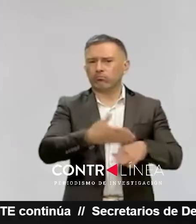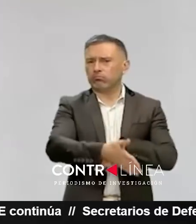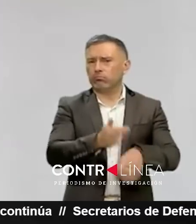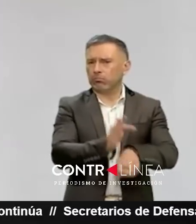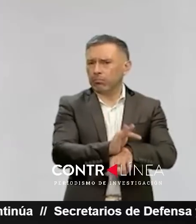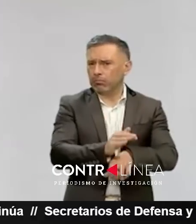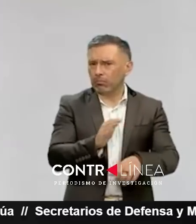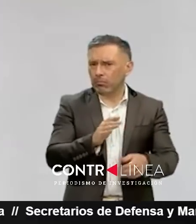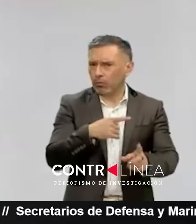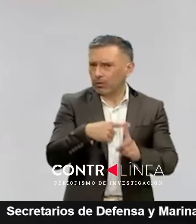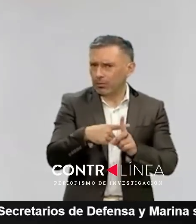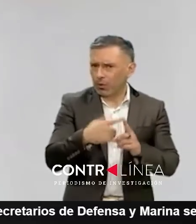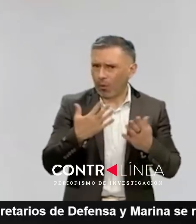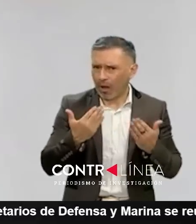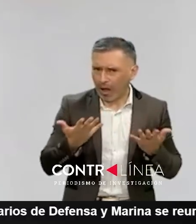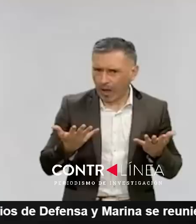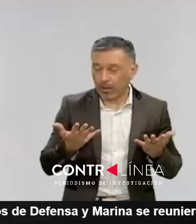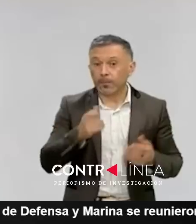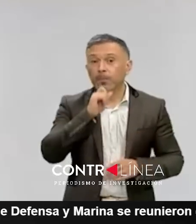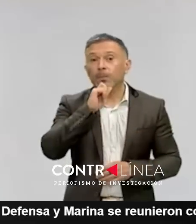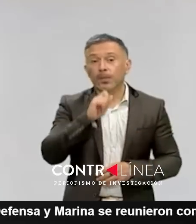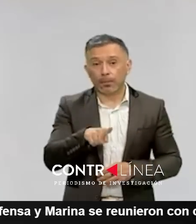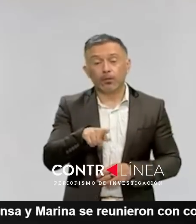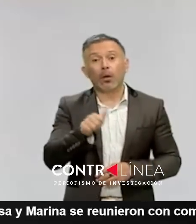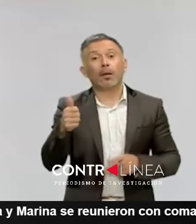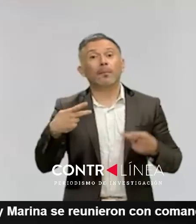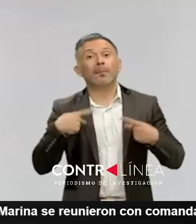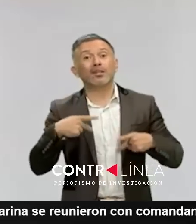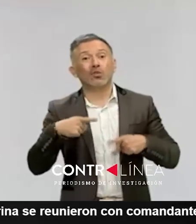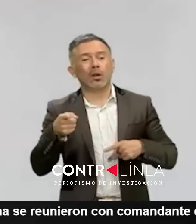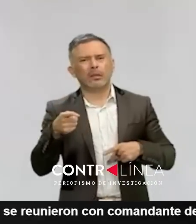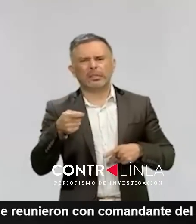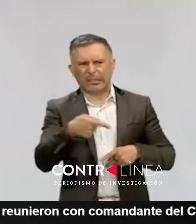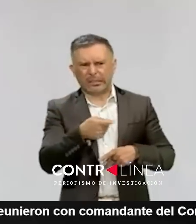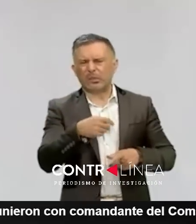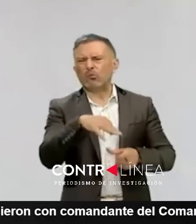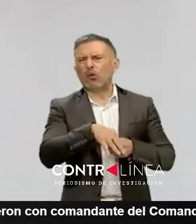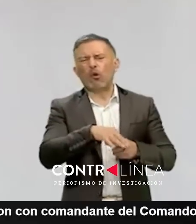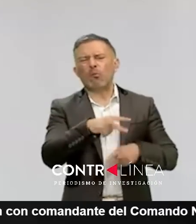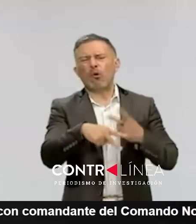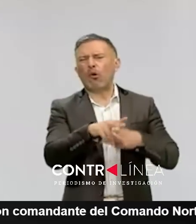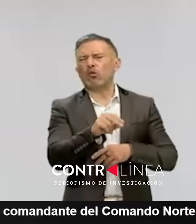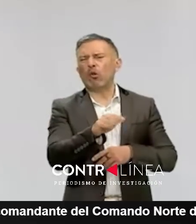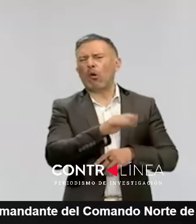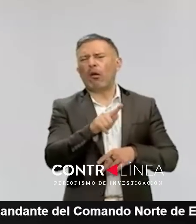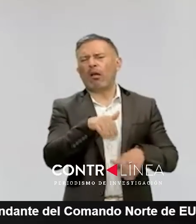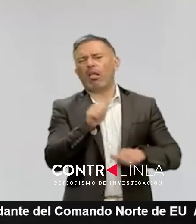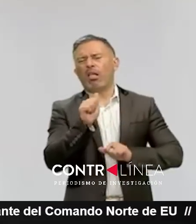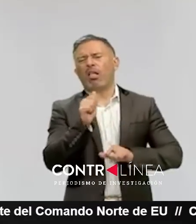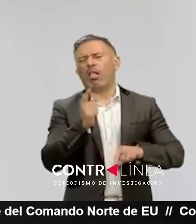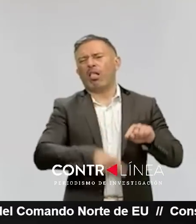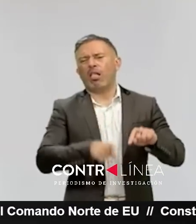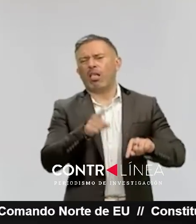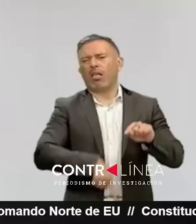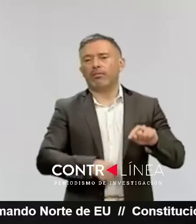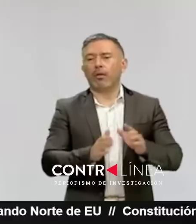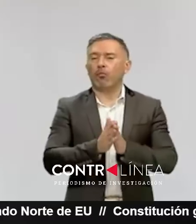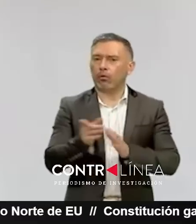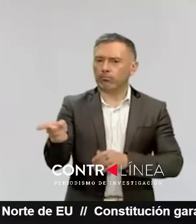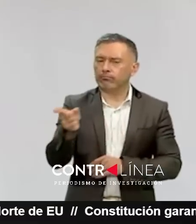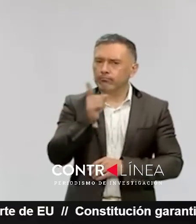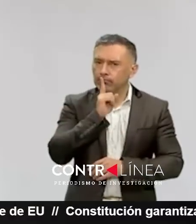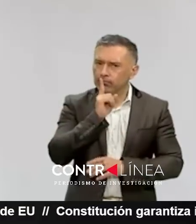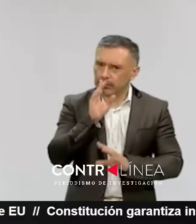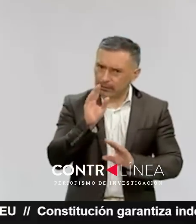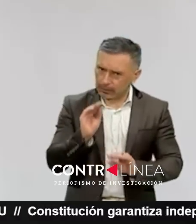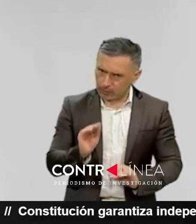aquellos que insisten en que no debemos de salir a votar, también los invito a guardar el debido silencio y a respetar la